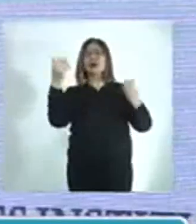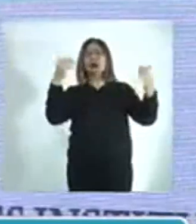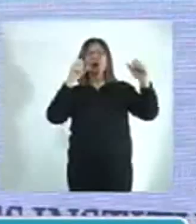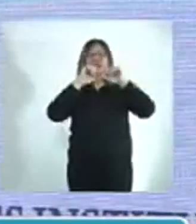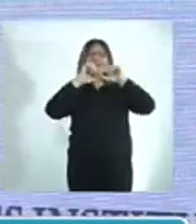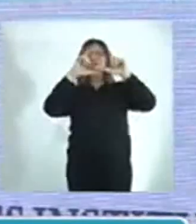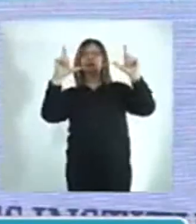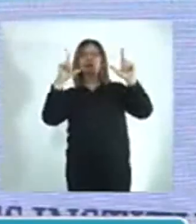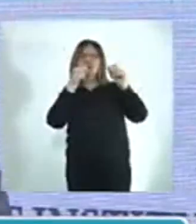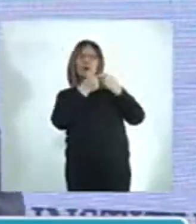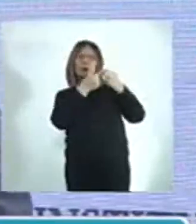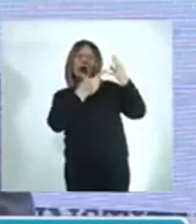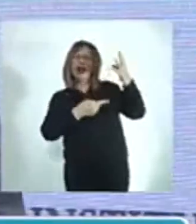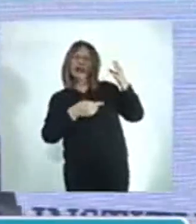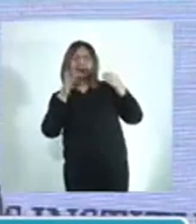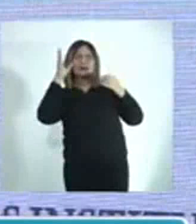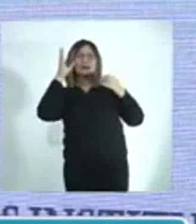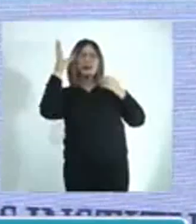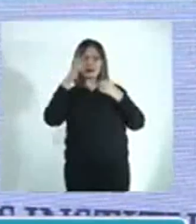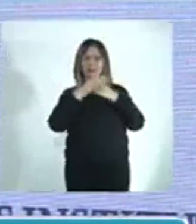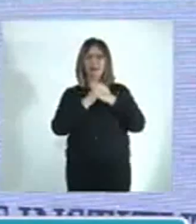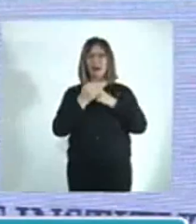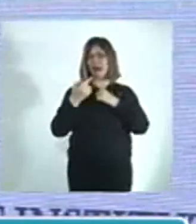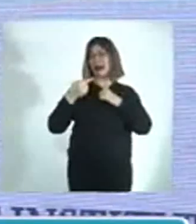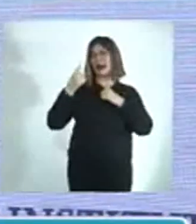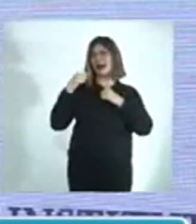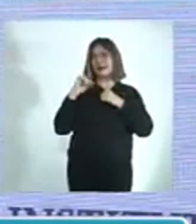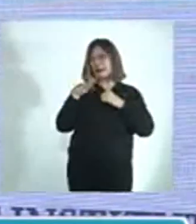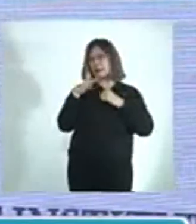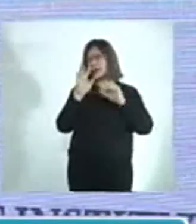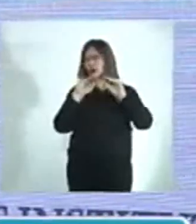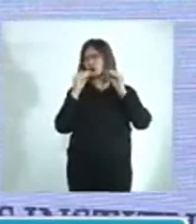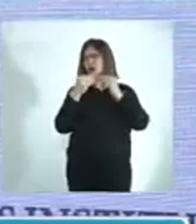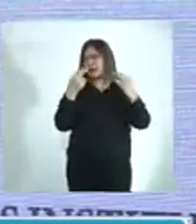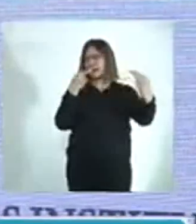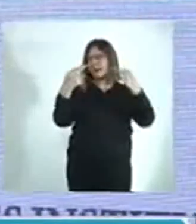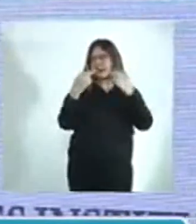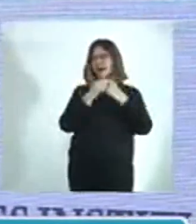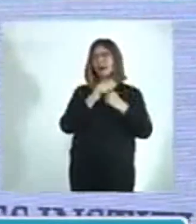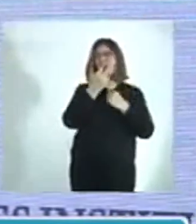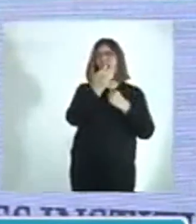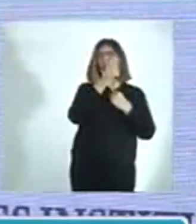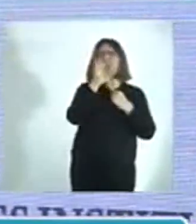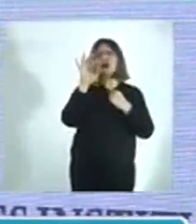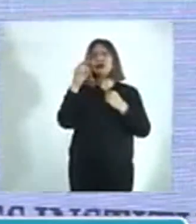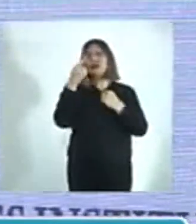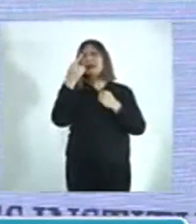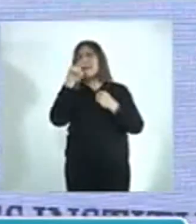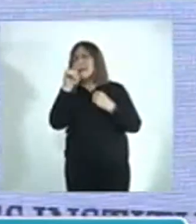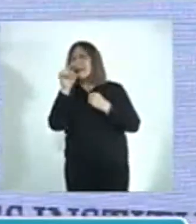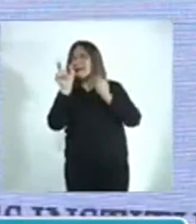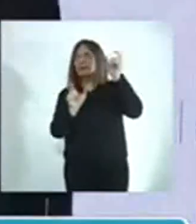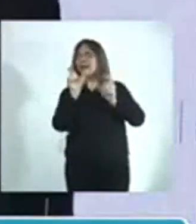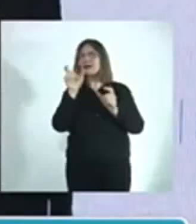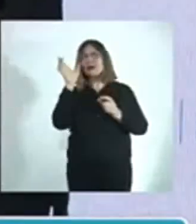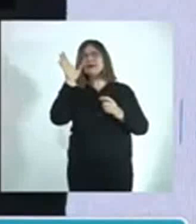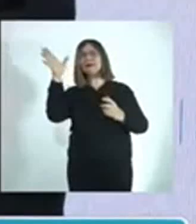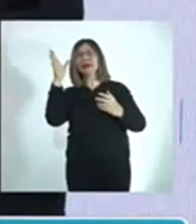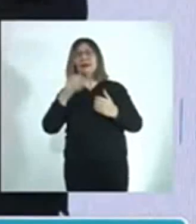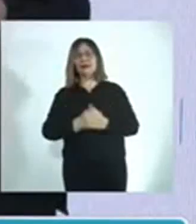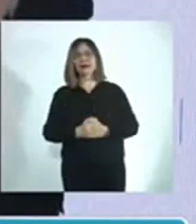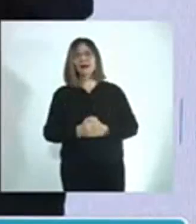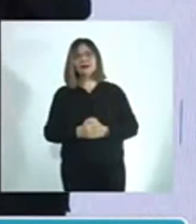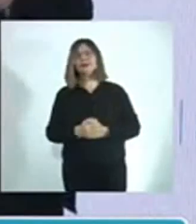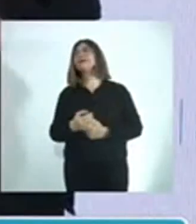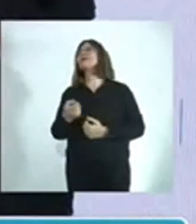ya hemos tenido un alcance de visualización de aproximadamente 200.000 personas. Más que importante, Kay. Mandamos un